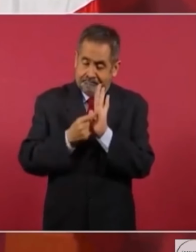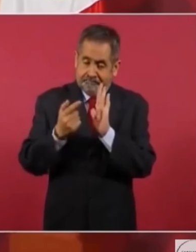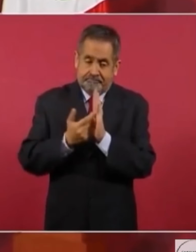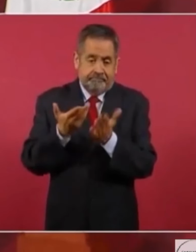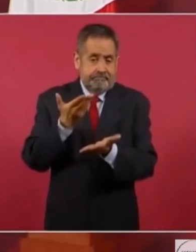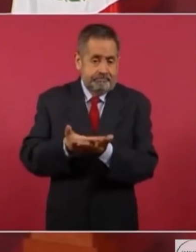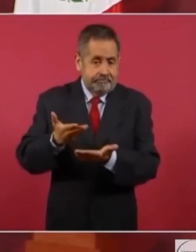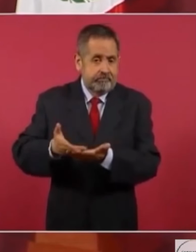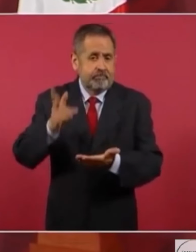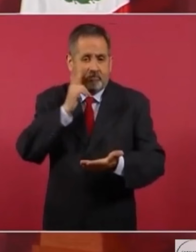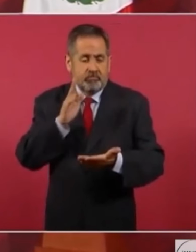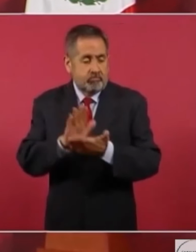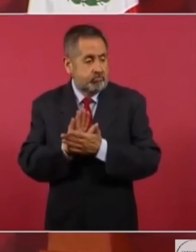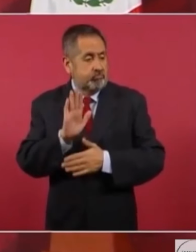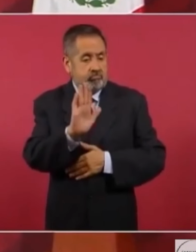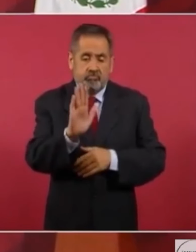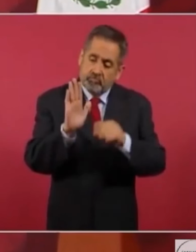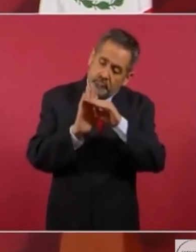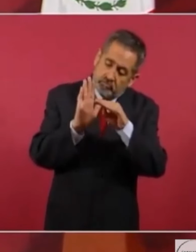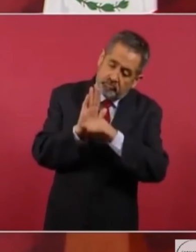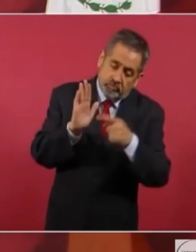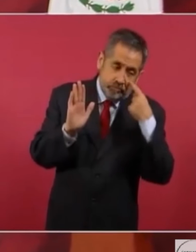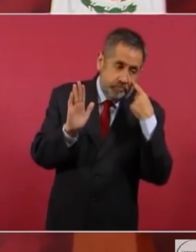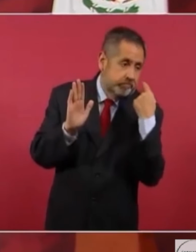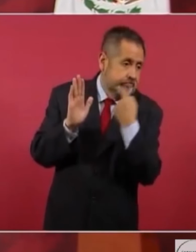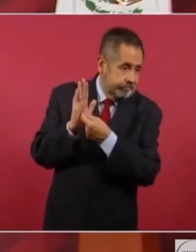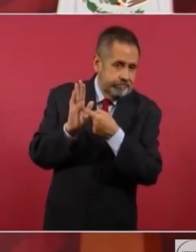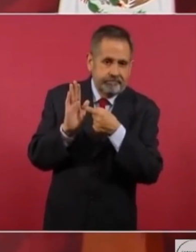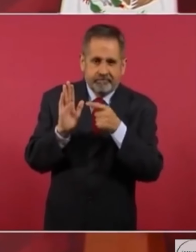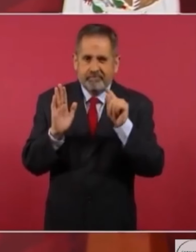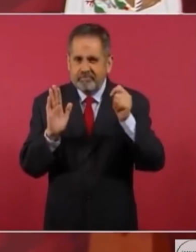bases técnicas, científicas.